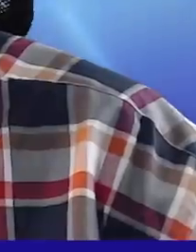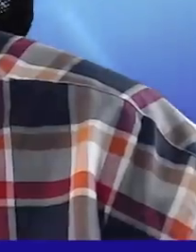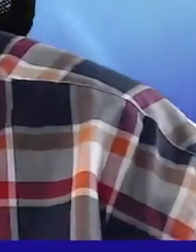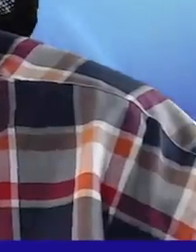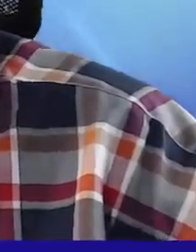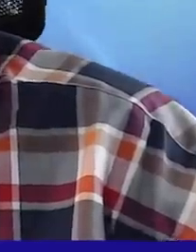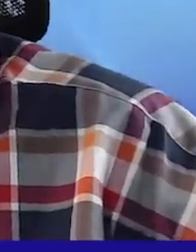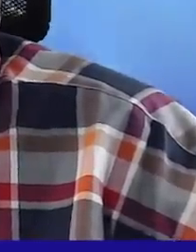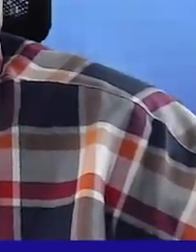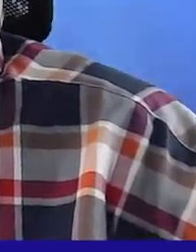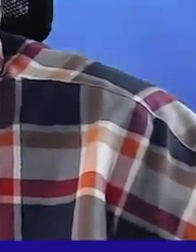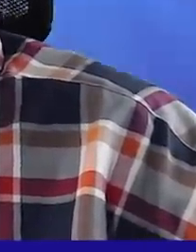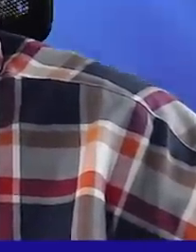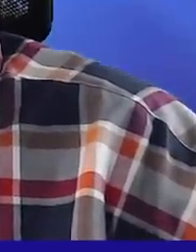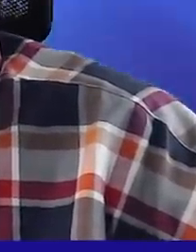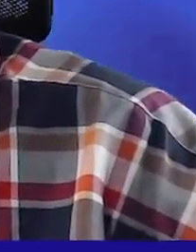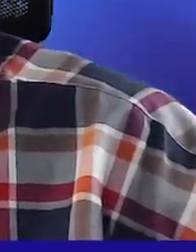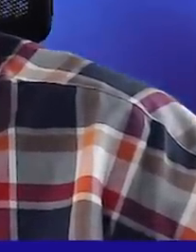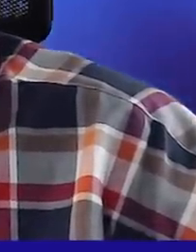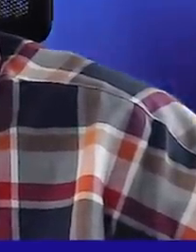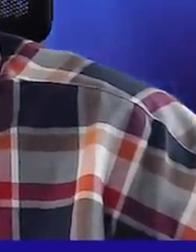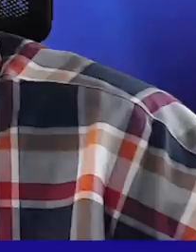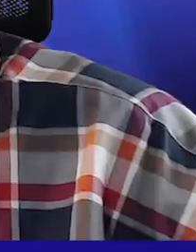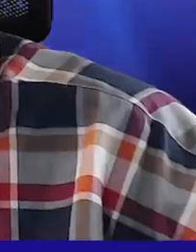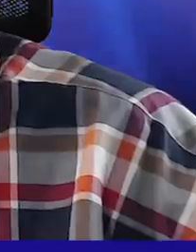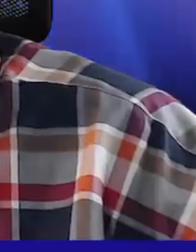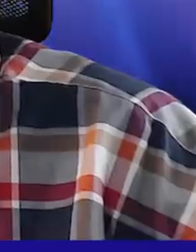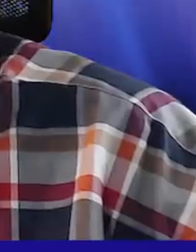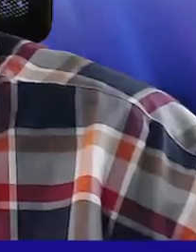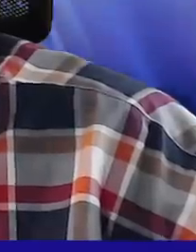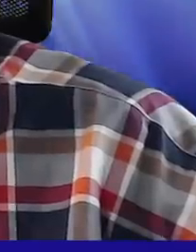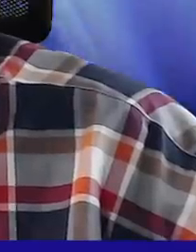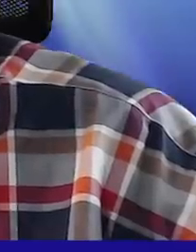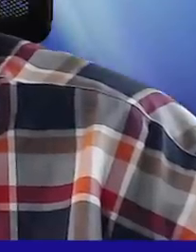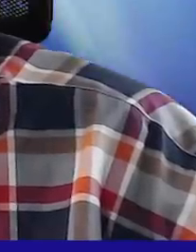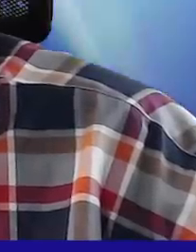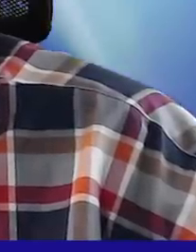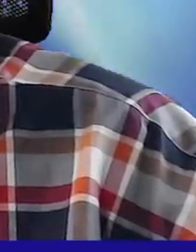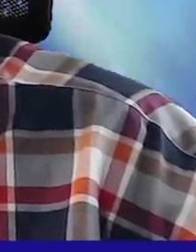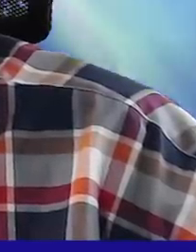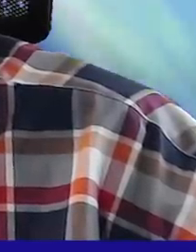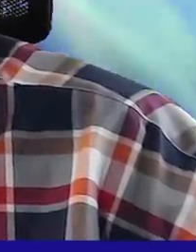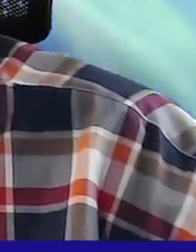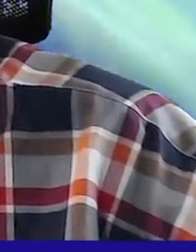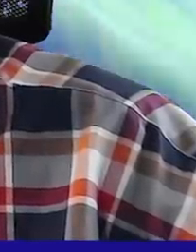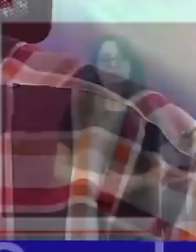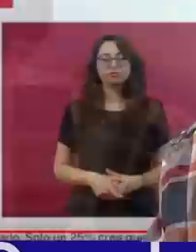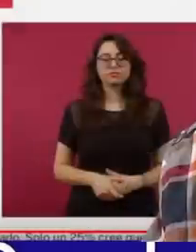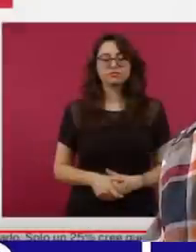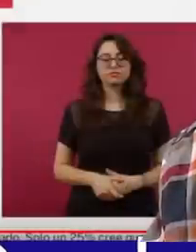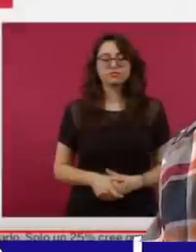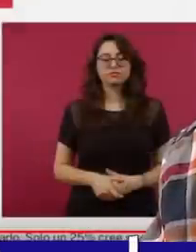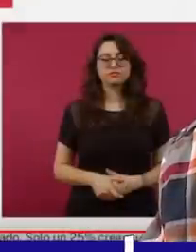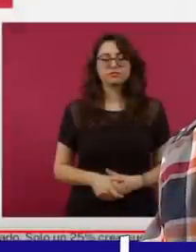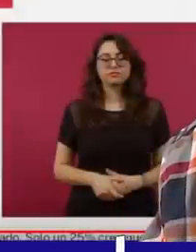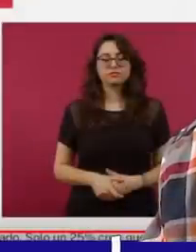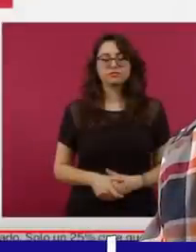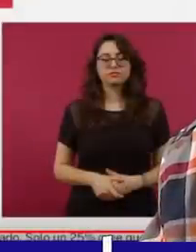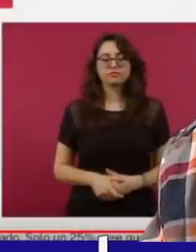pasando en el Perú. Gracias, gracias por haberte conectado. No te pierdas las mañaneras.